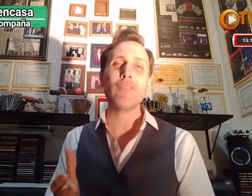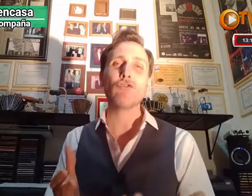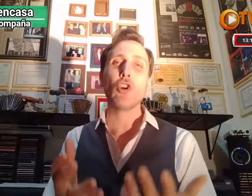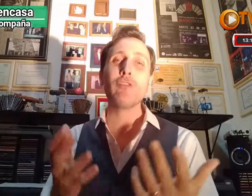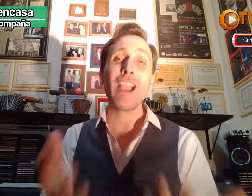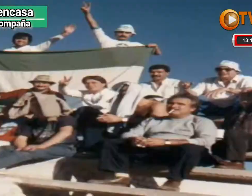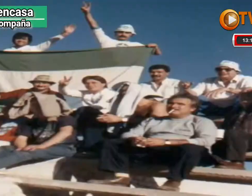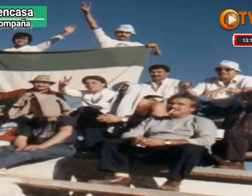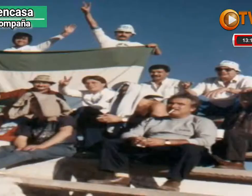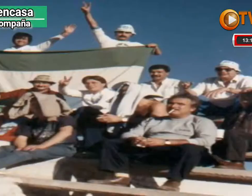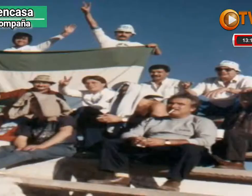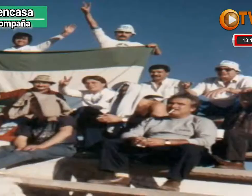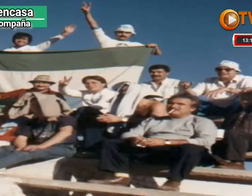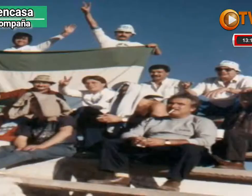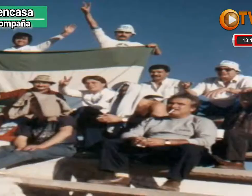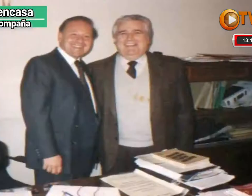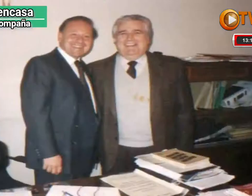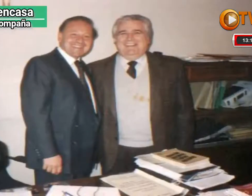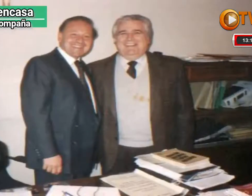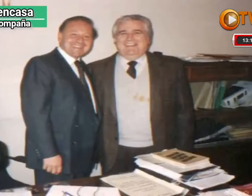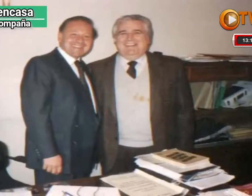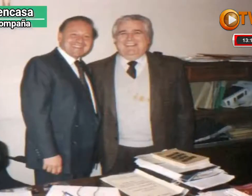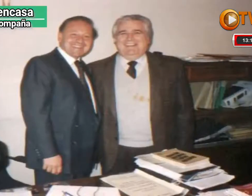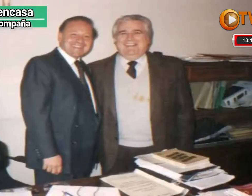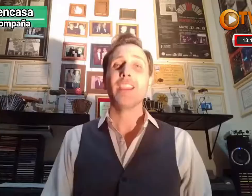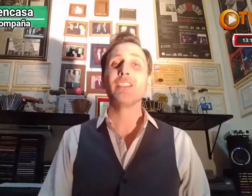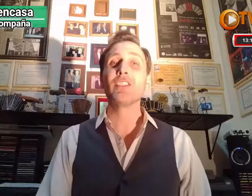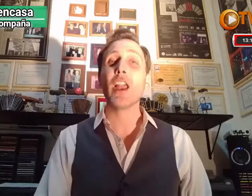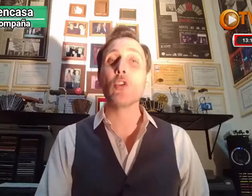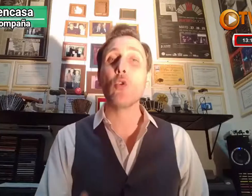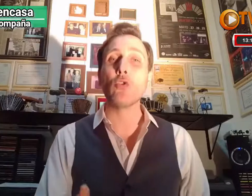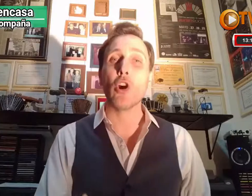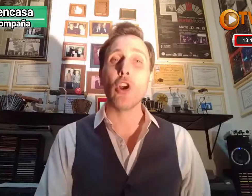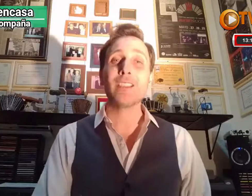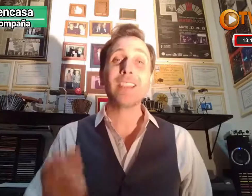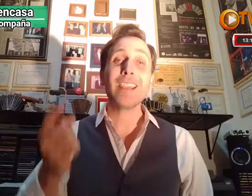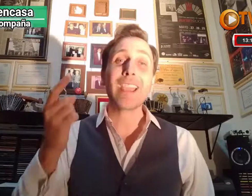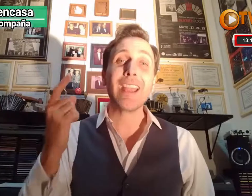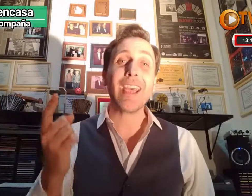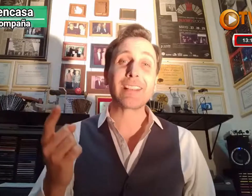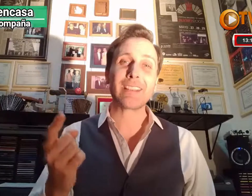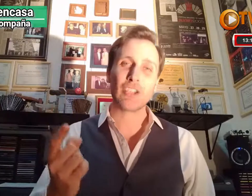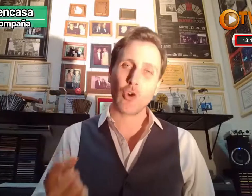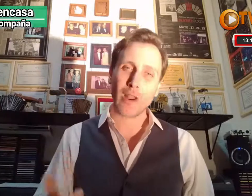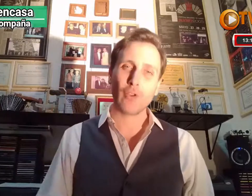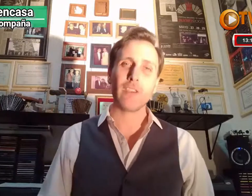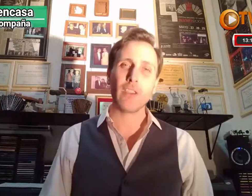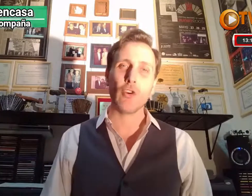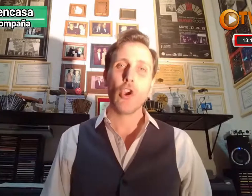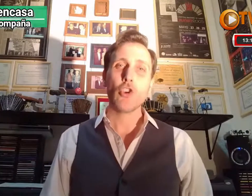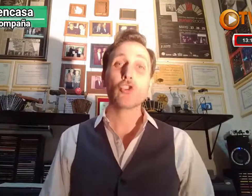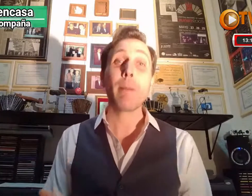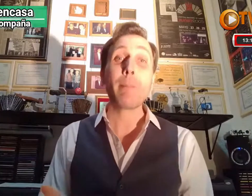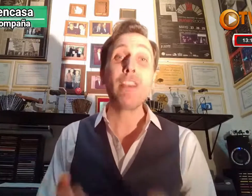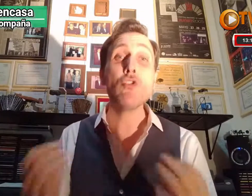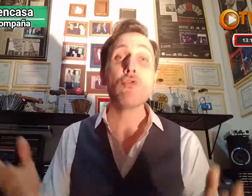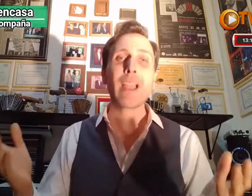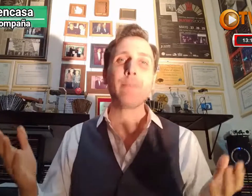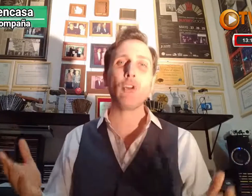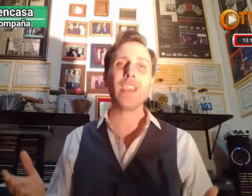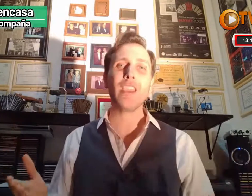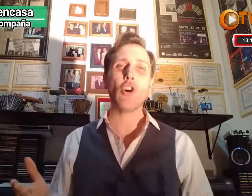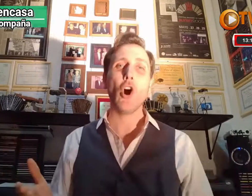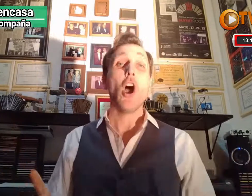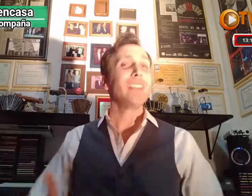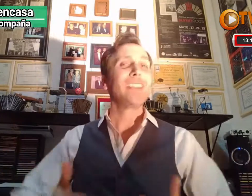te canto, viejo mío, es para vos. Y si alguno sin querer te echó al olvido, yo, papá,